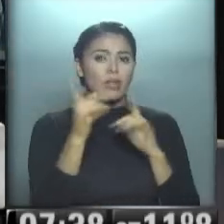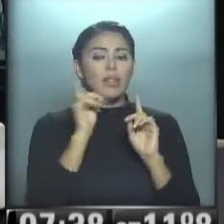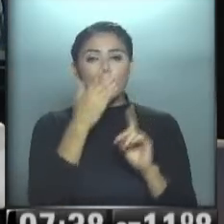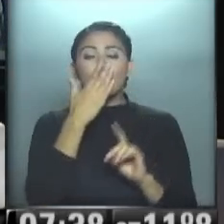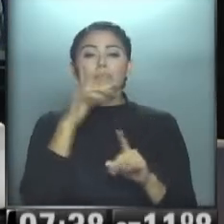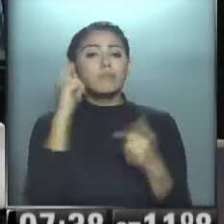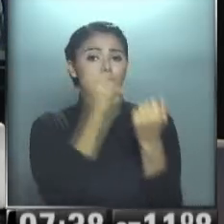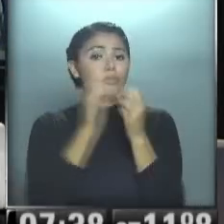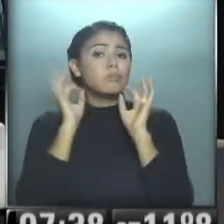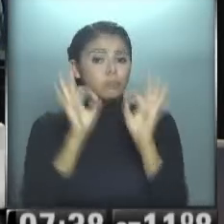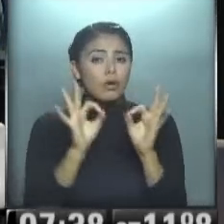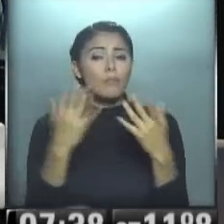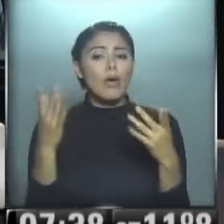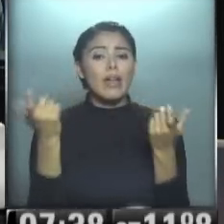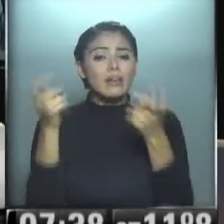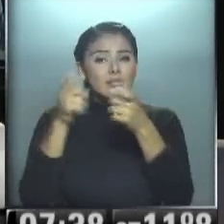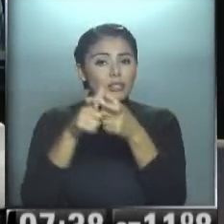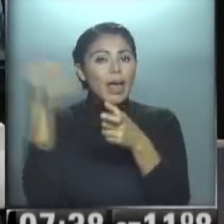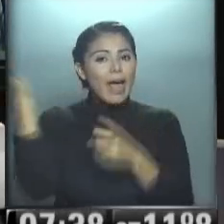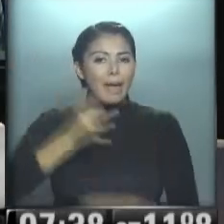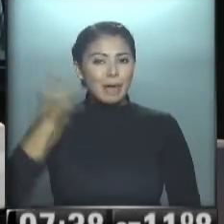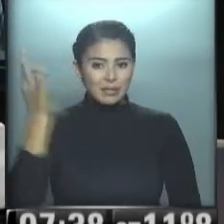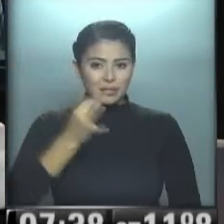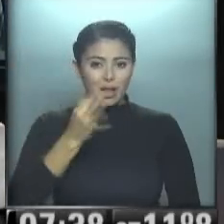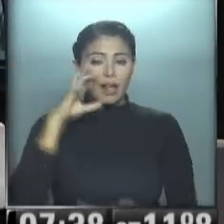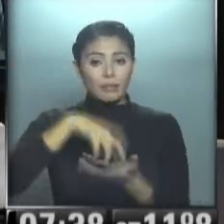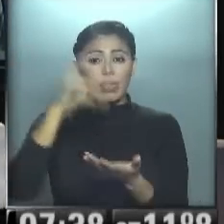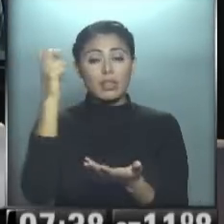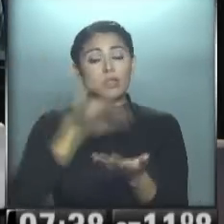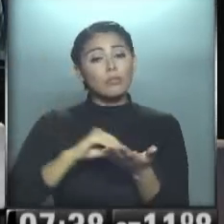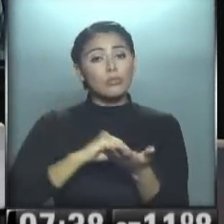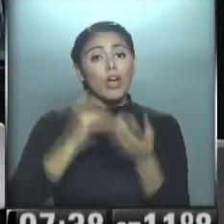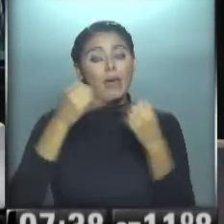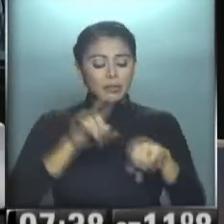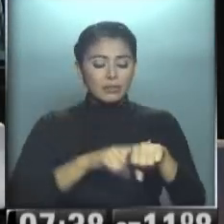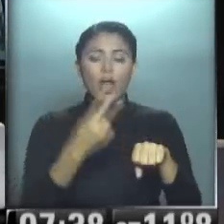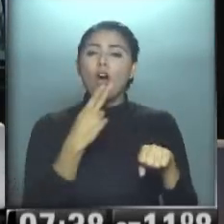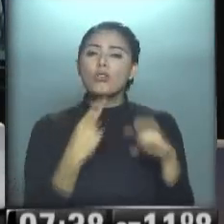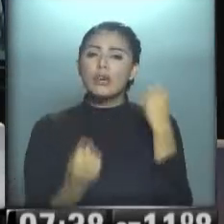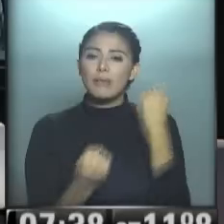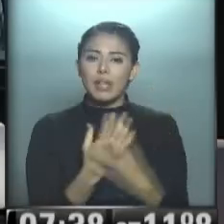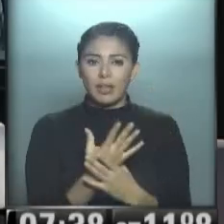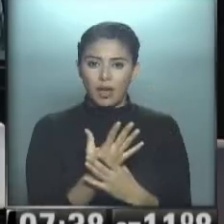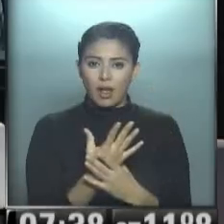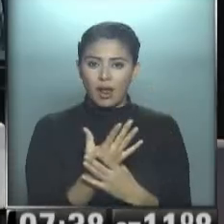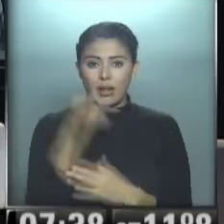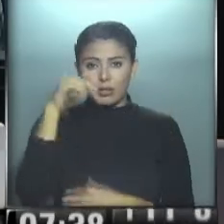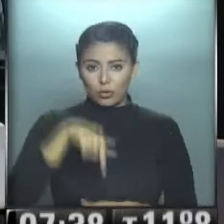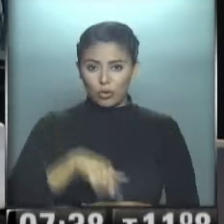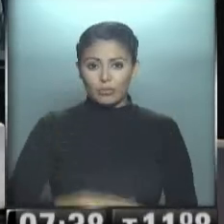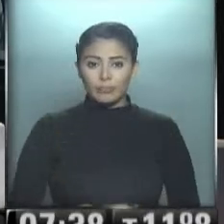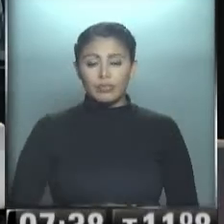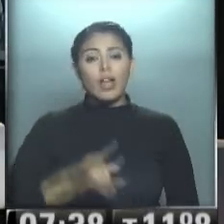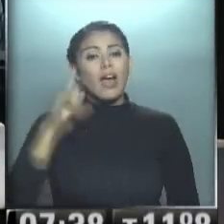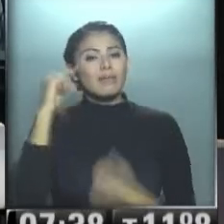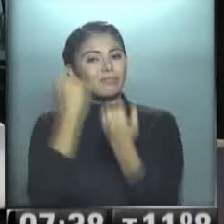quórum para que sesione en esta sesión especial la Cámara de Diputados, repetimos, a partir de las 11 de la mañana del día de hoy. Donde no